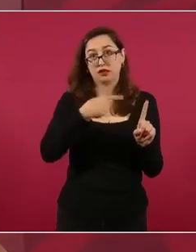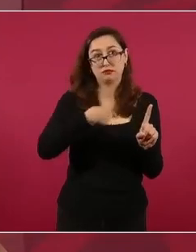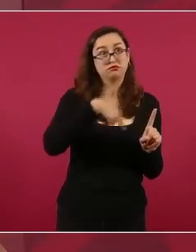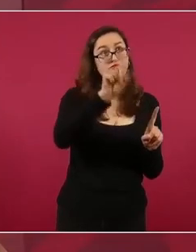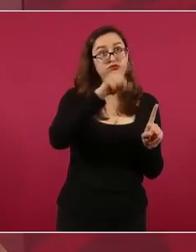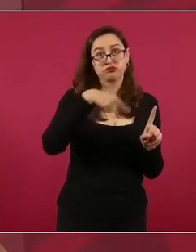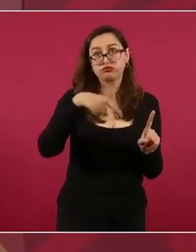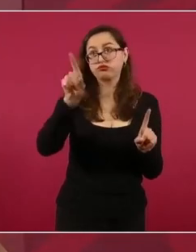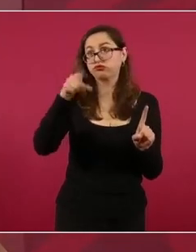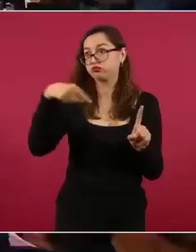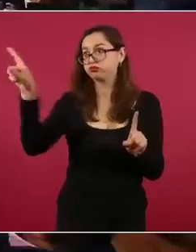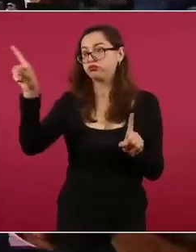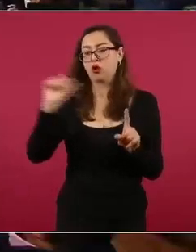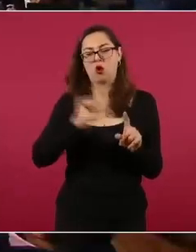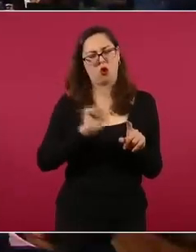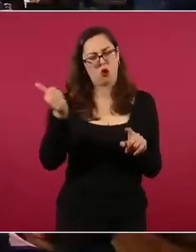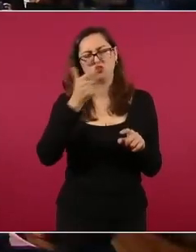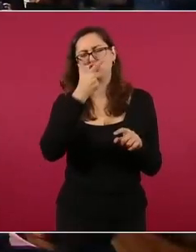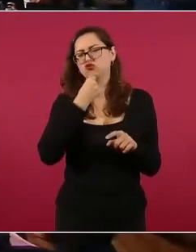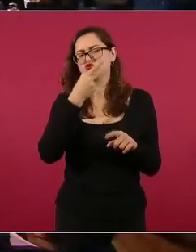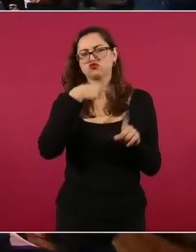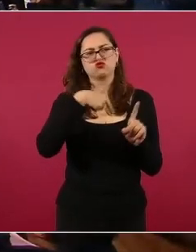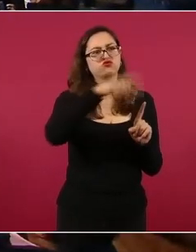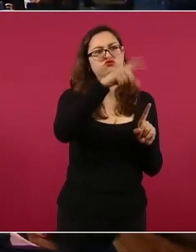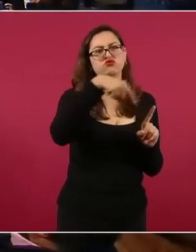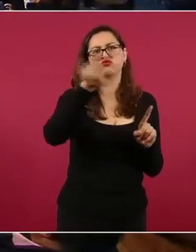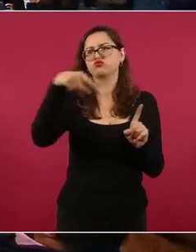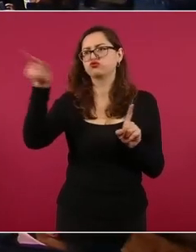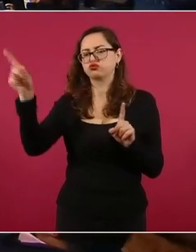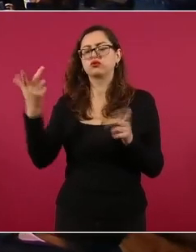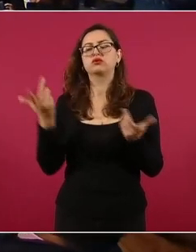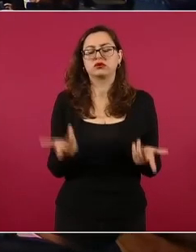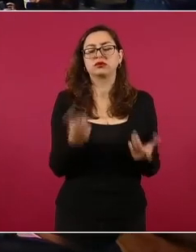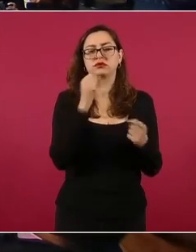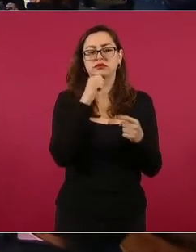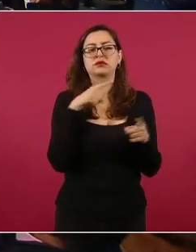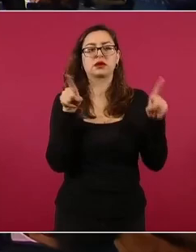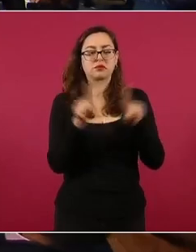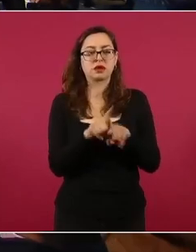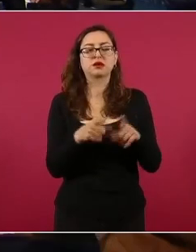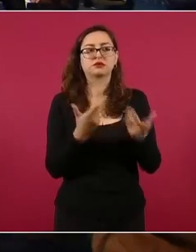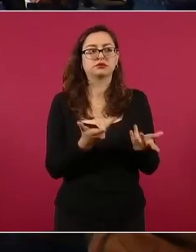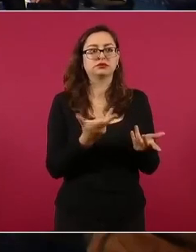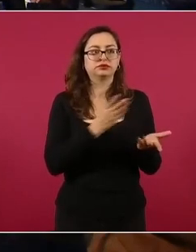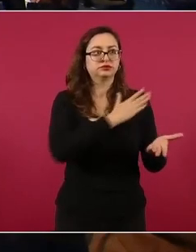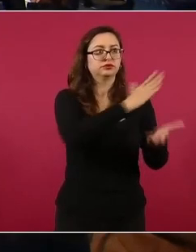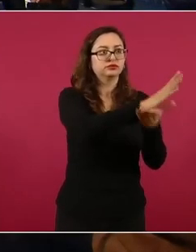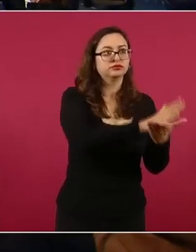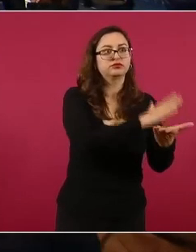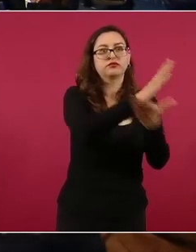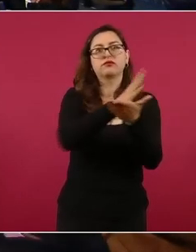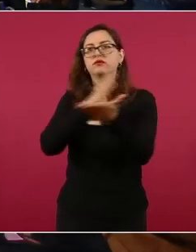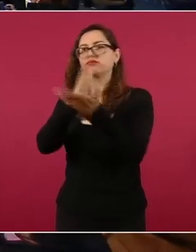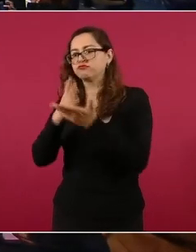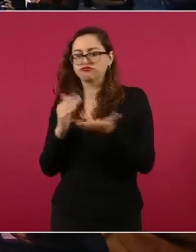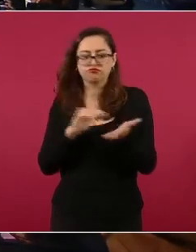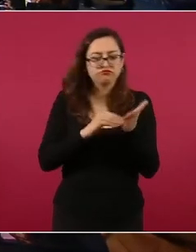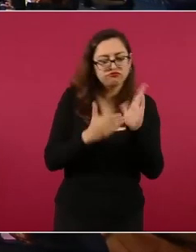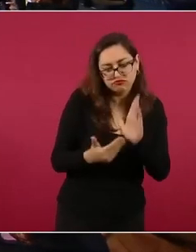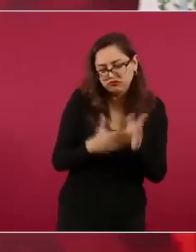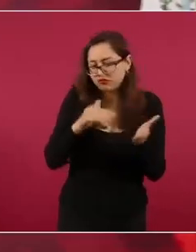porque hasta se erizó la, les hicieron unas grabaciones